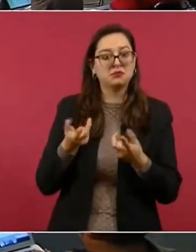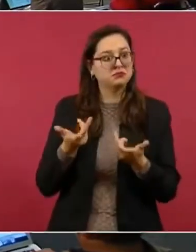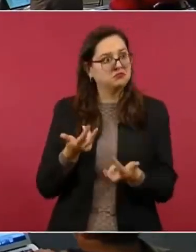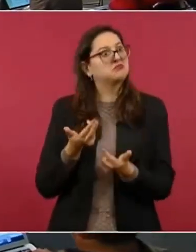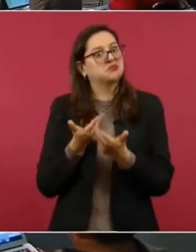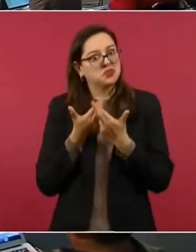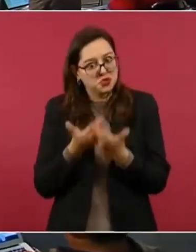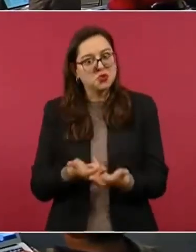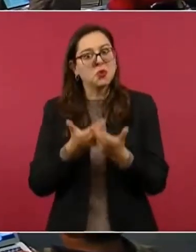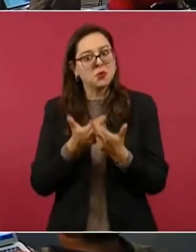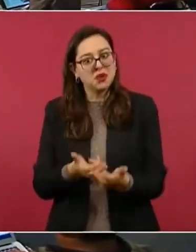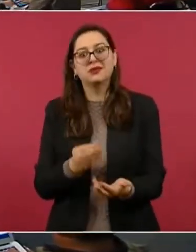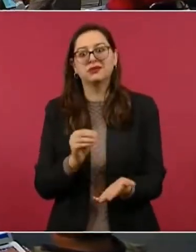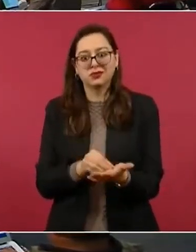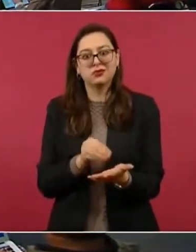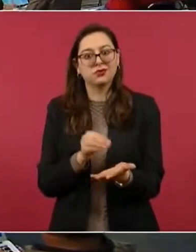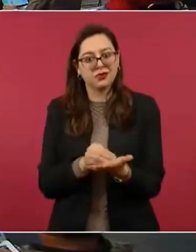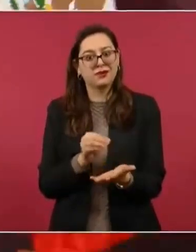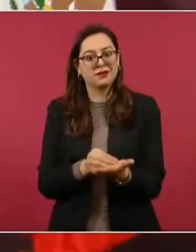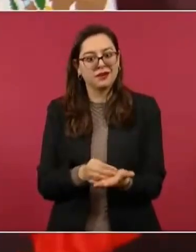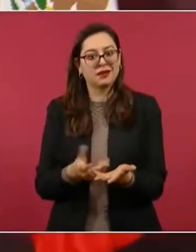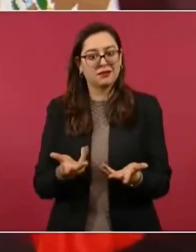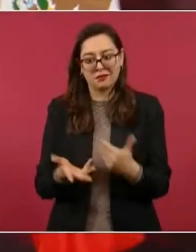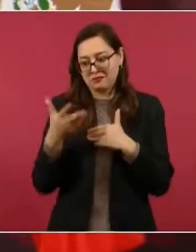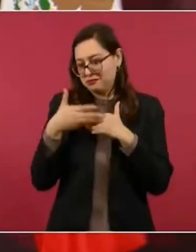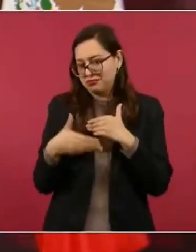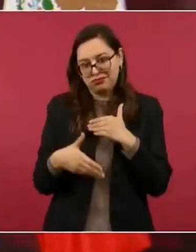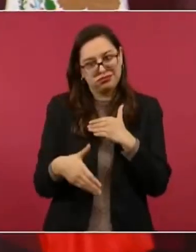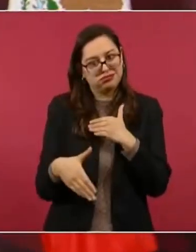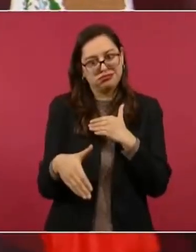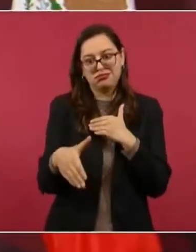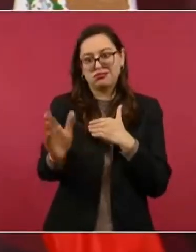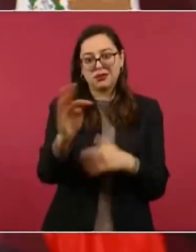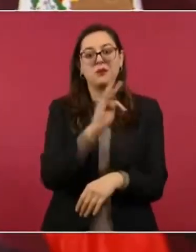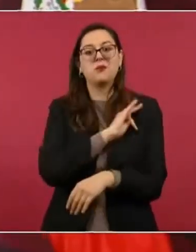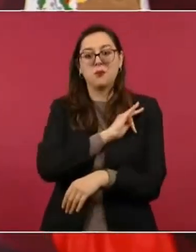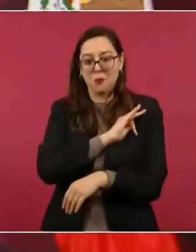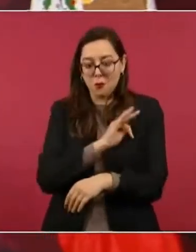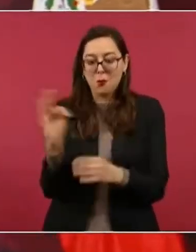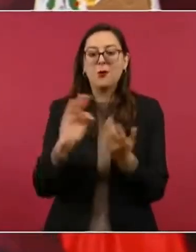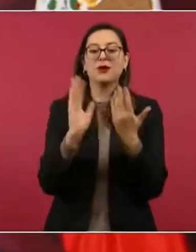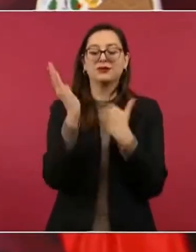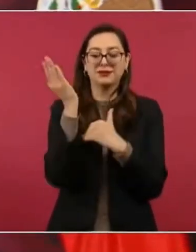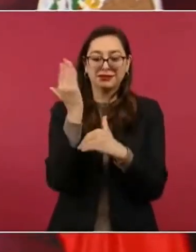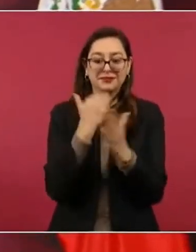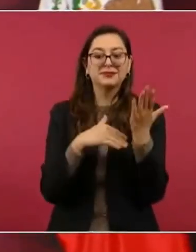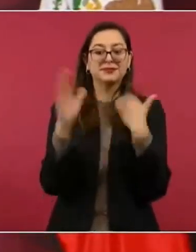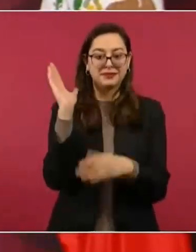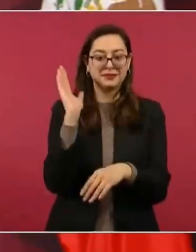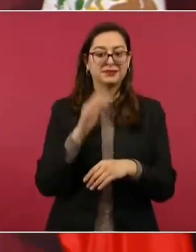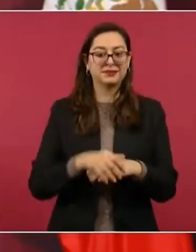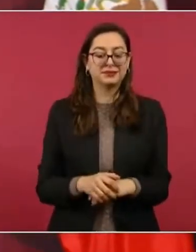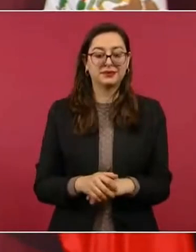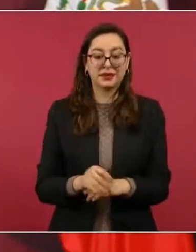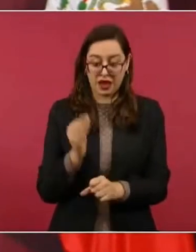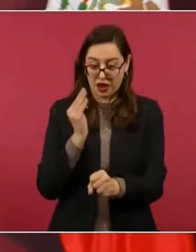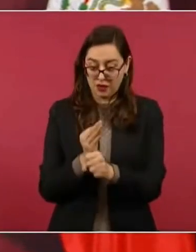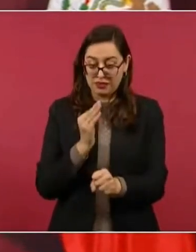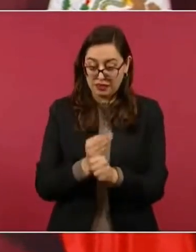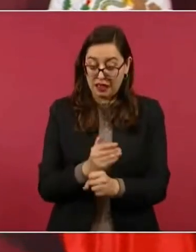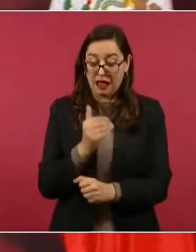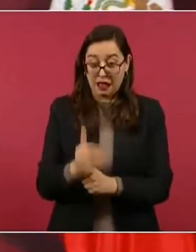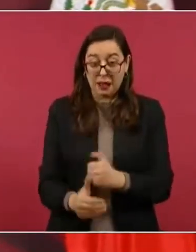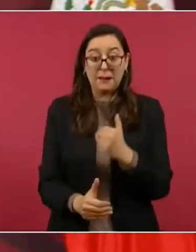tenemos recursos para sacar adelante a México como se está haciendo.